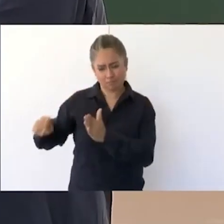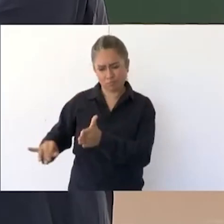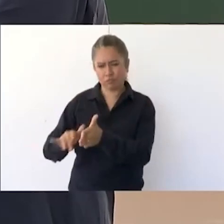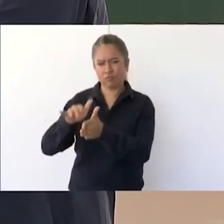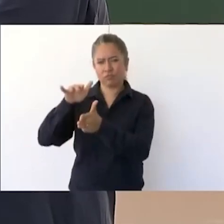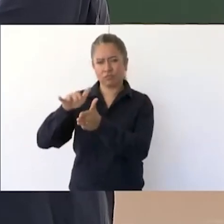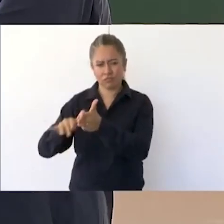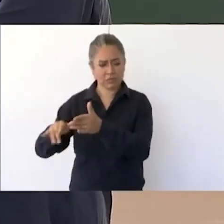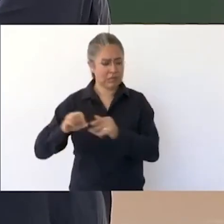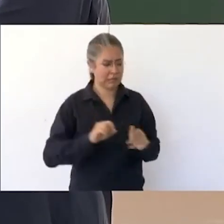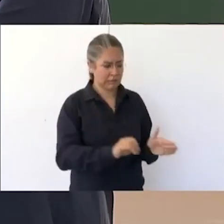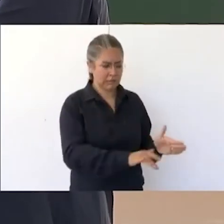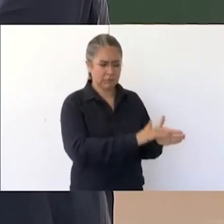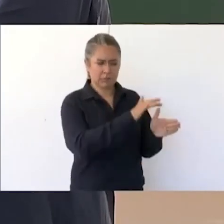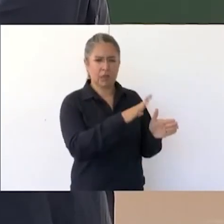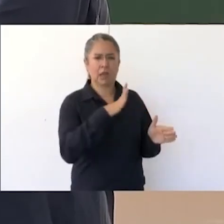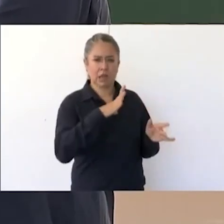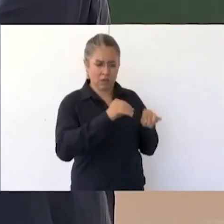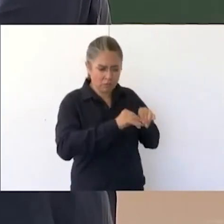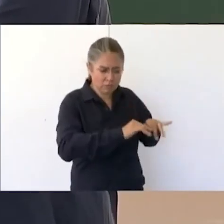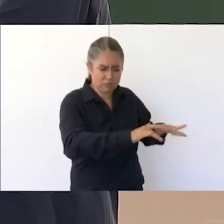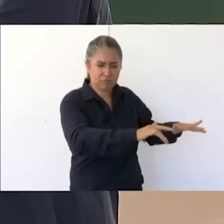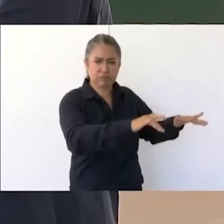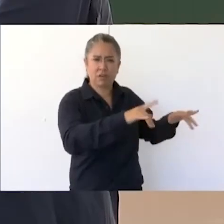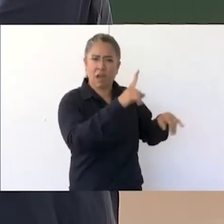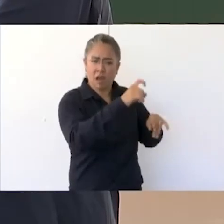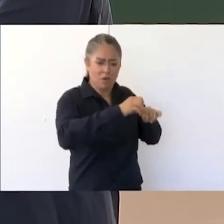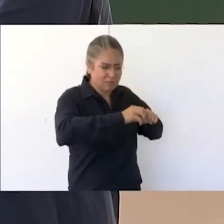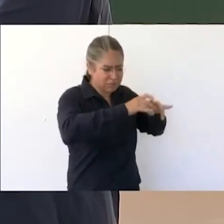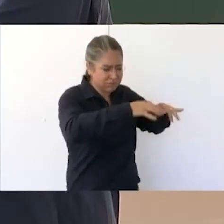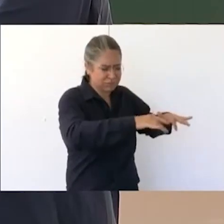del distrito de riego, es la construcción de la presa